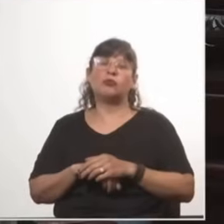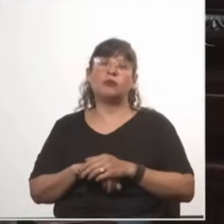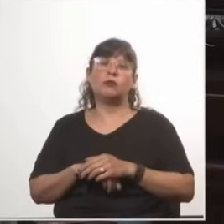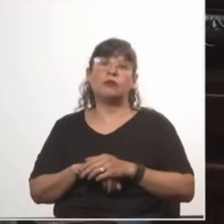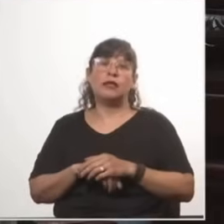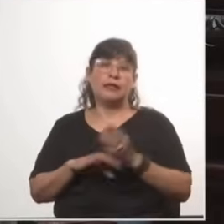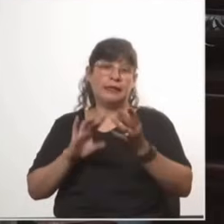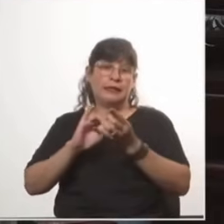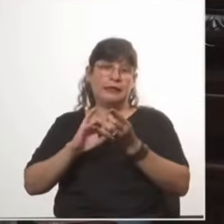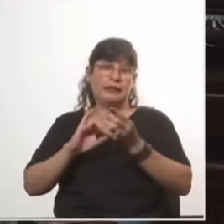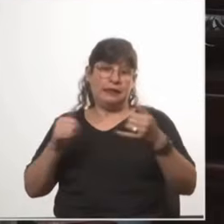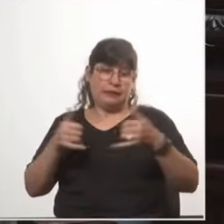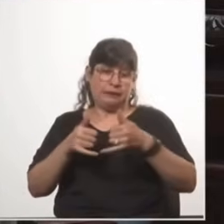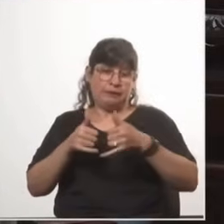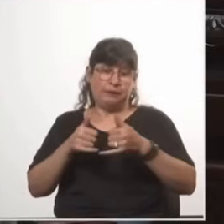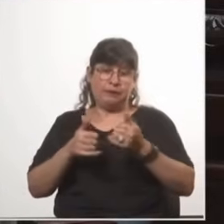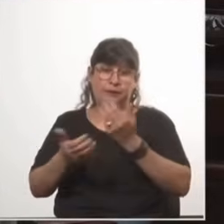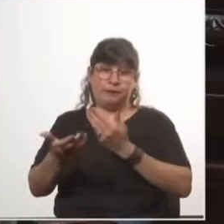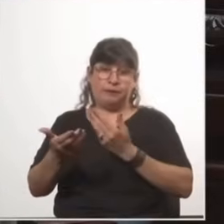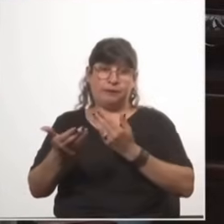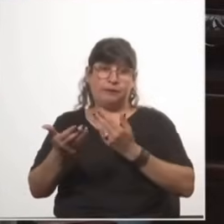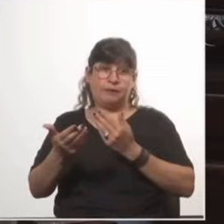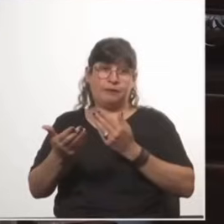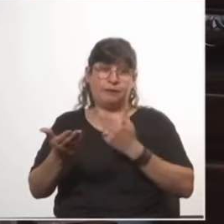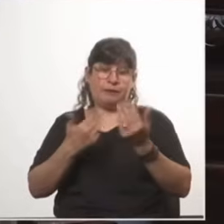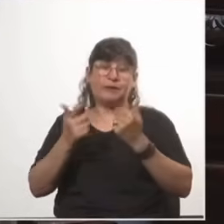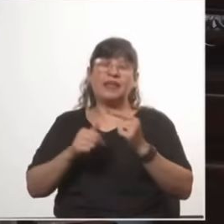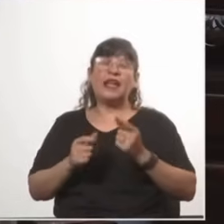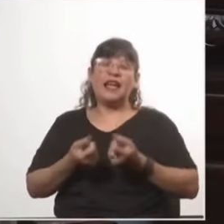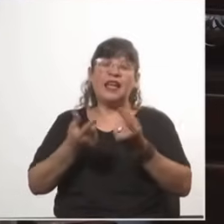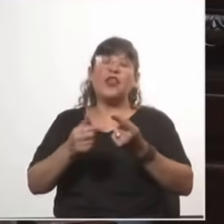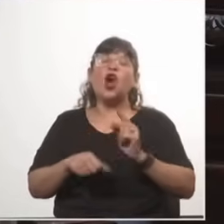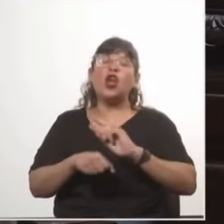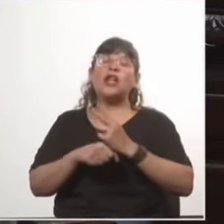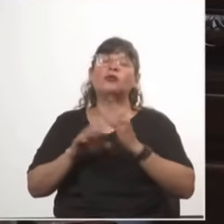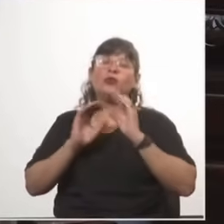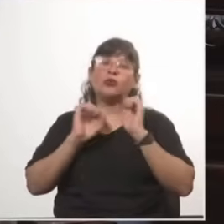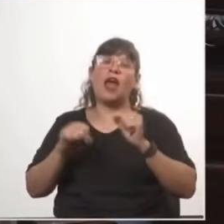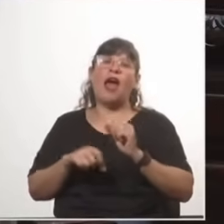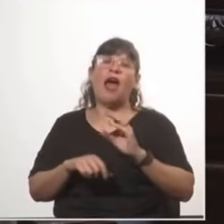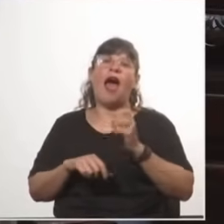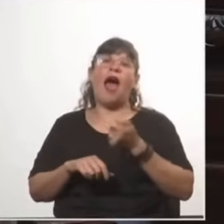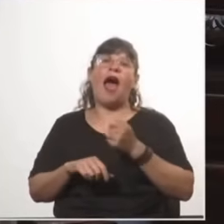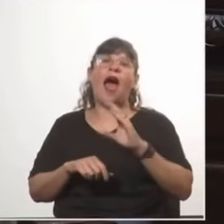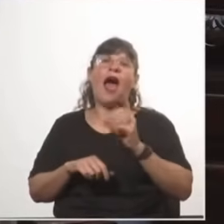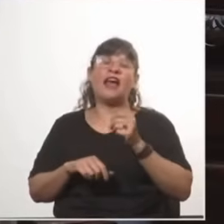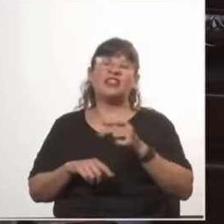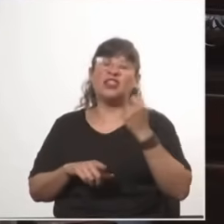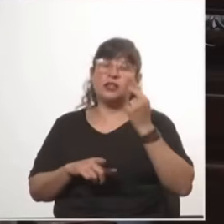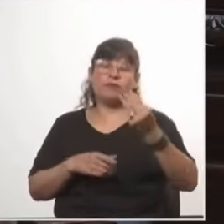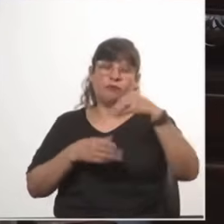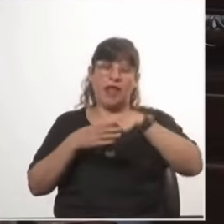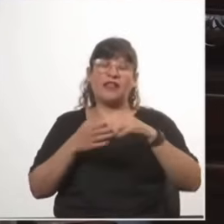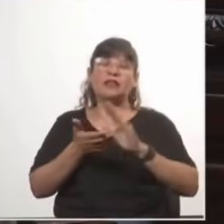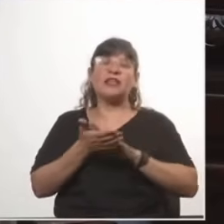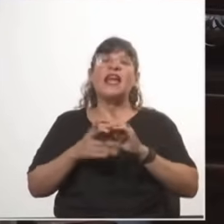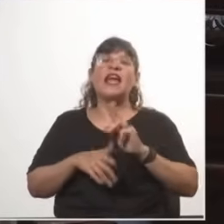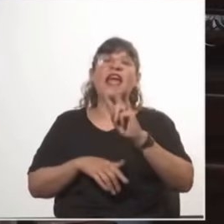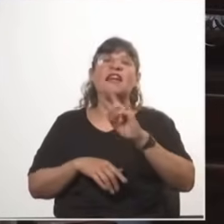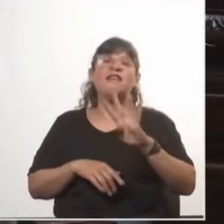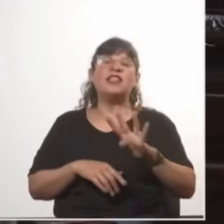chats entregados por la ex subsecretaria Carolina H. en sobre cerrado el 24 de